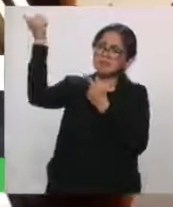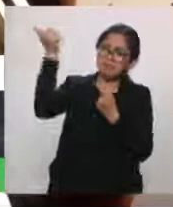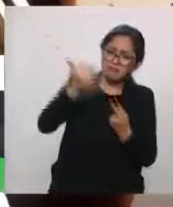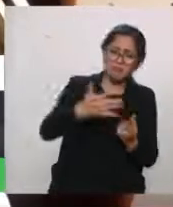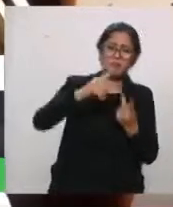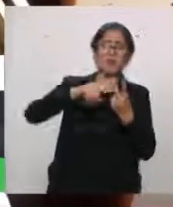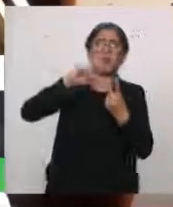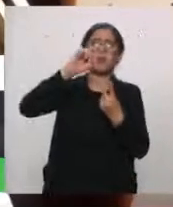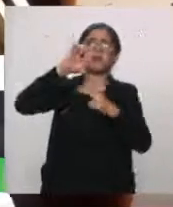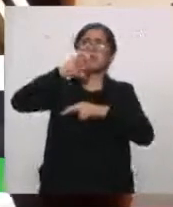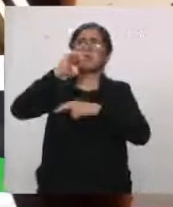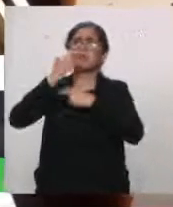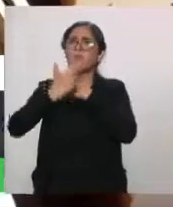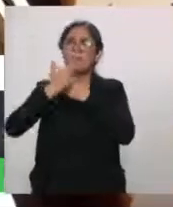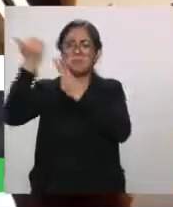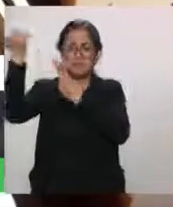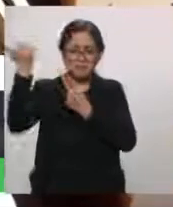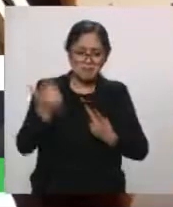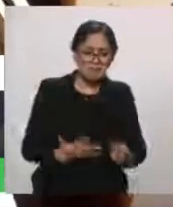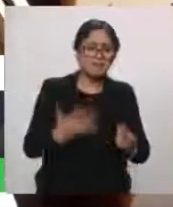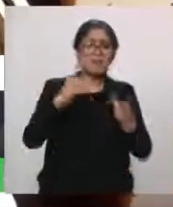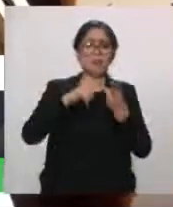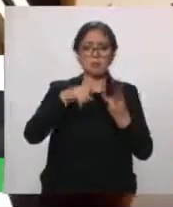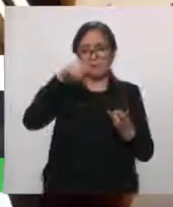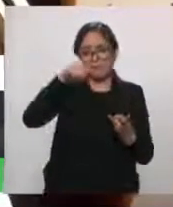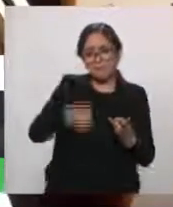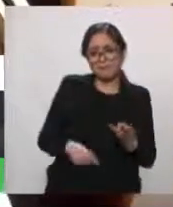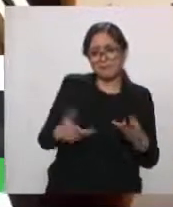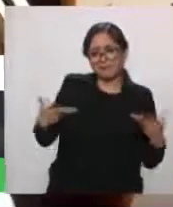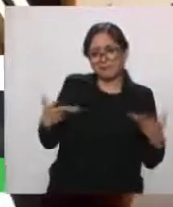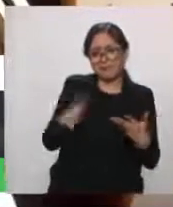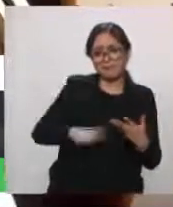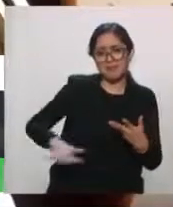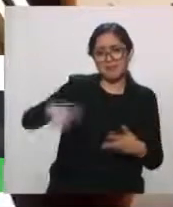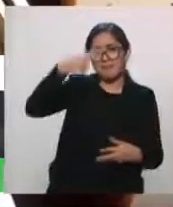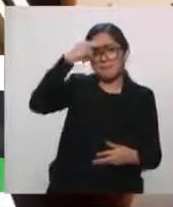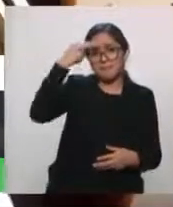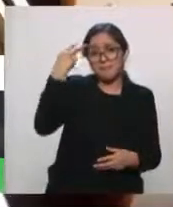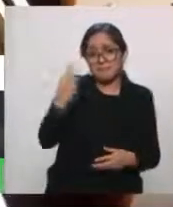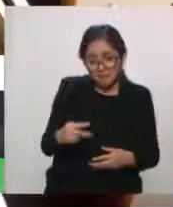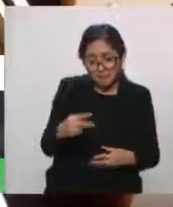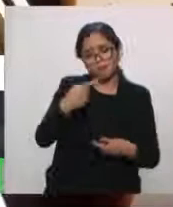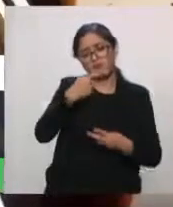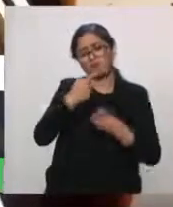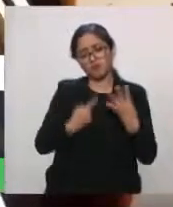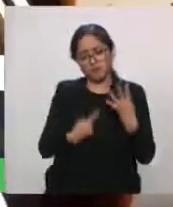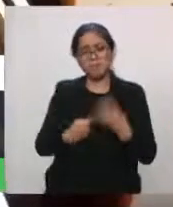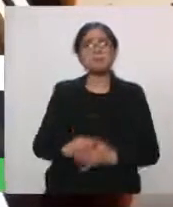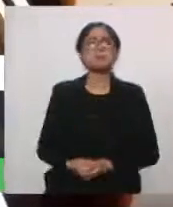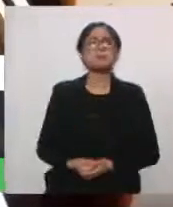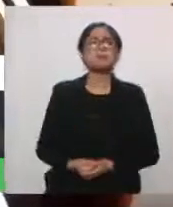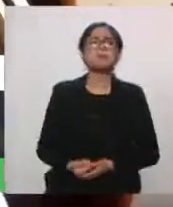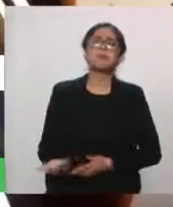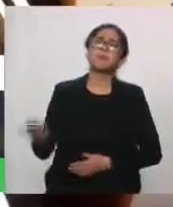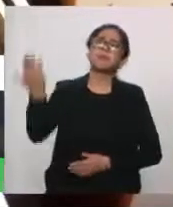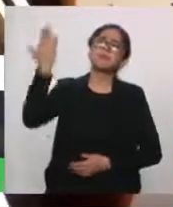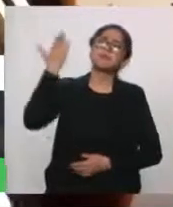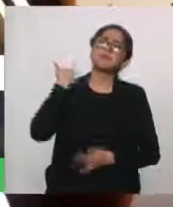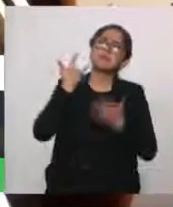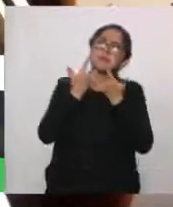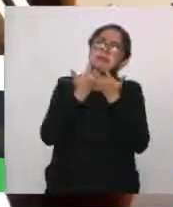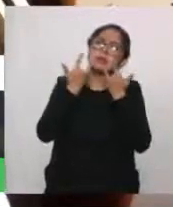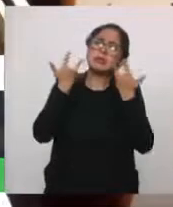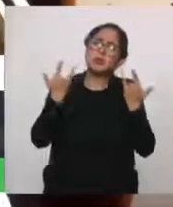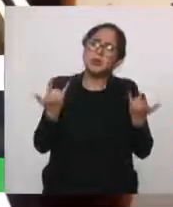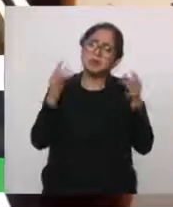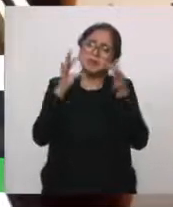Europa, que de México, que de Mesoamérica. Hay una leyenda muy bonita, así